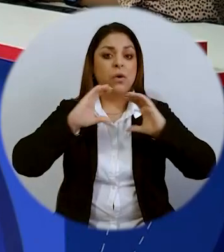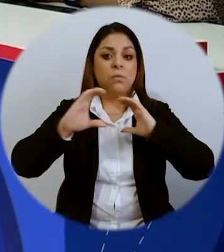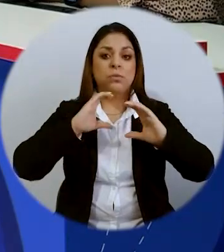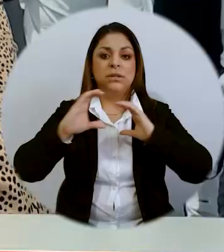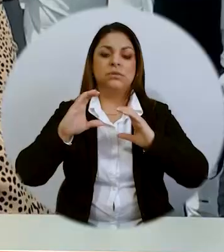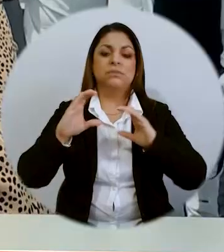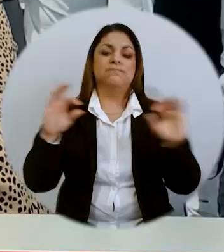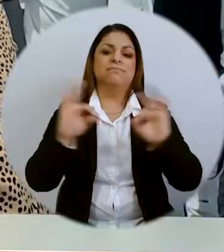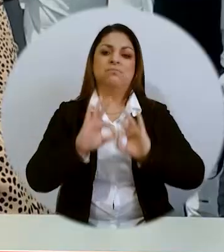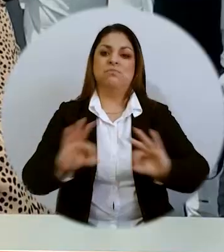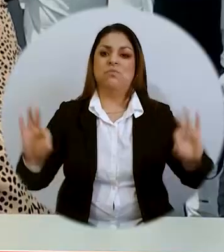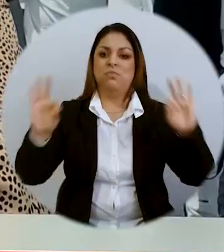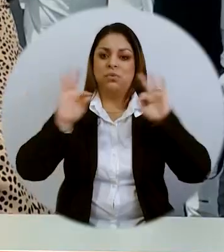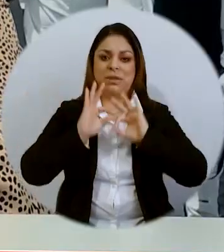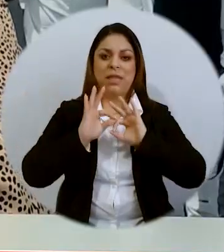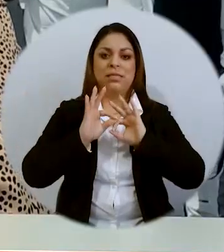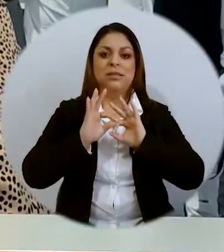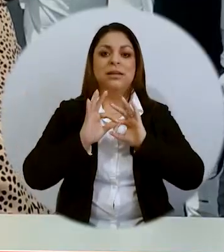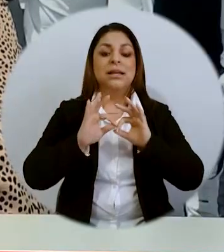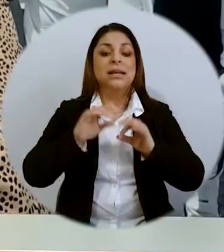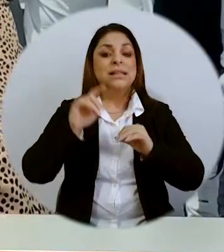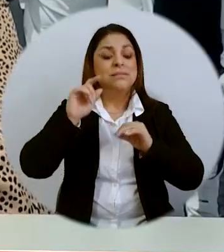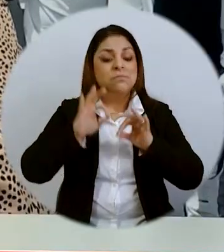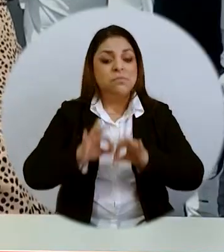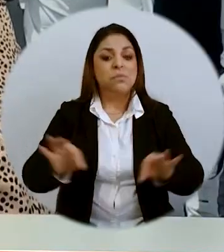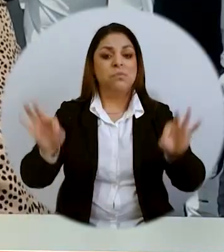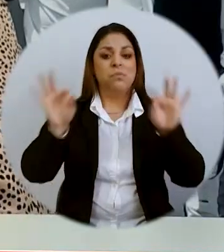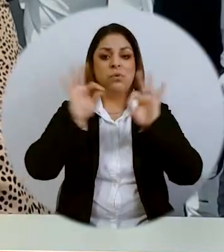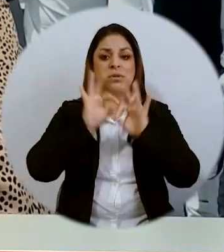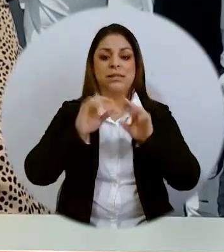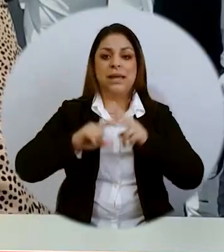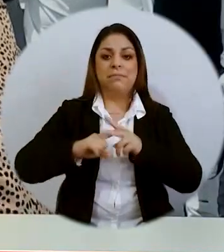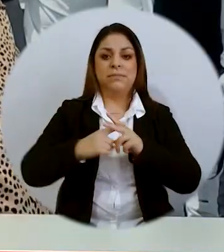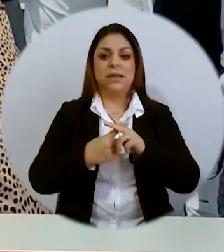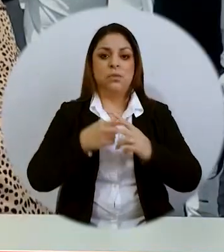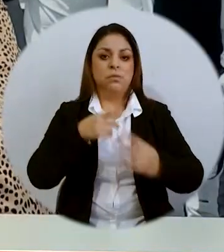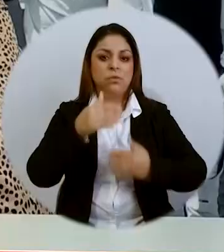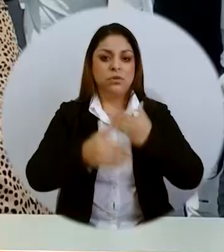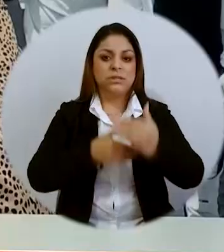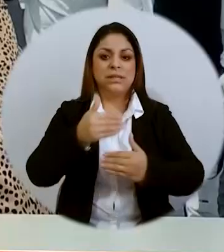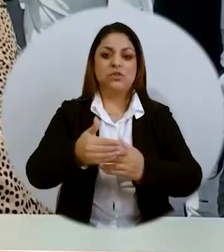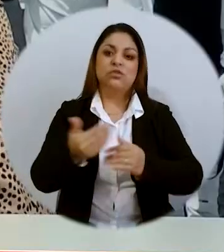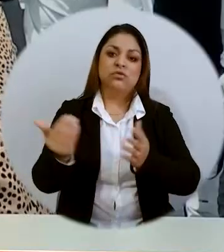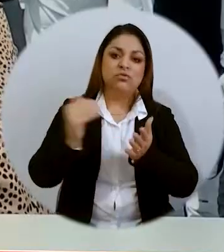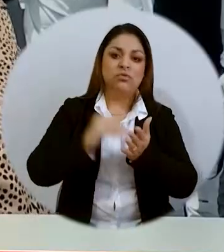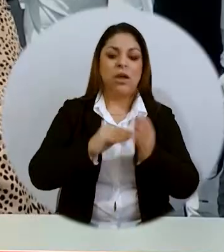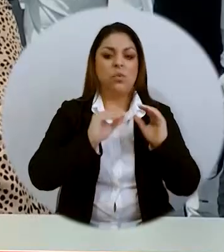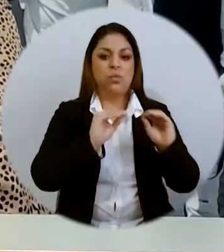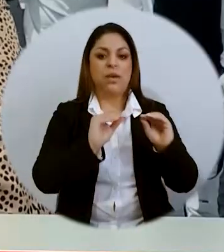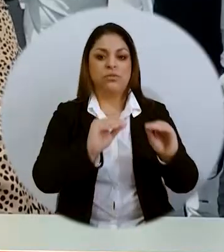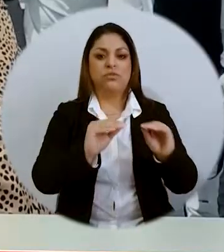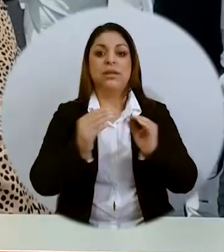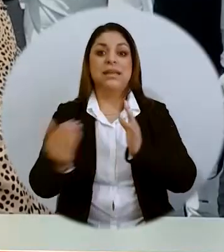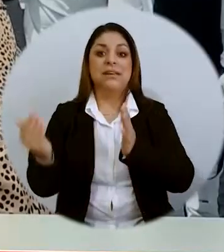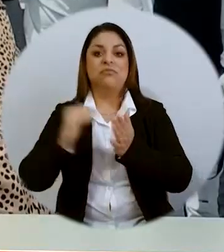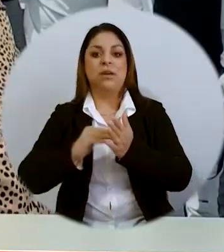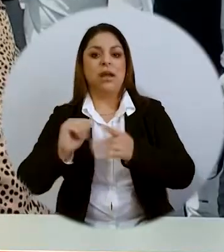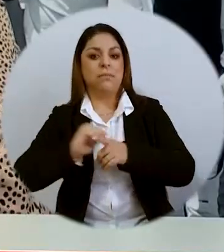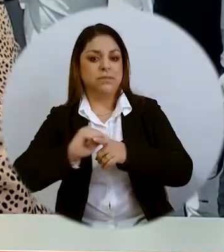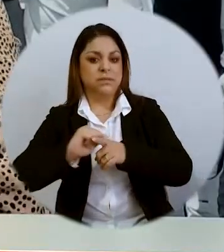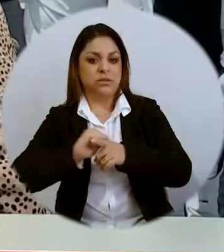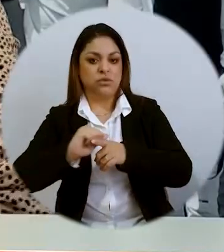tema de comunicación es clave en este sentido y es clave iniciar procesos de reeducación y